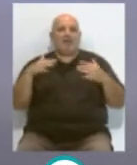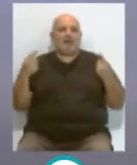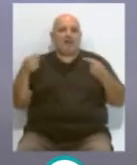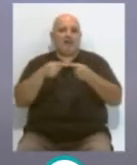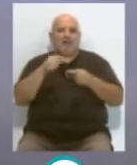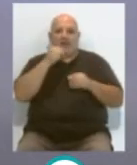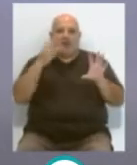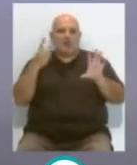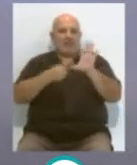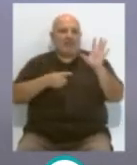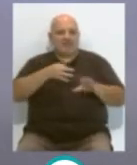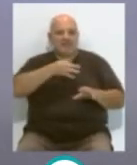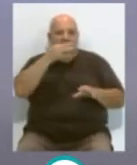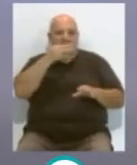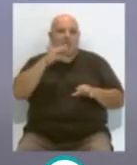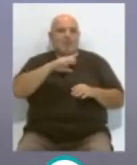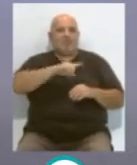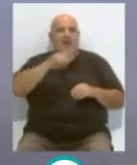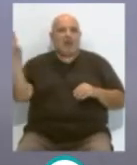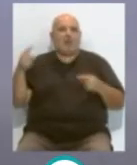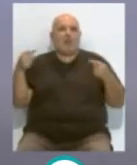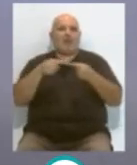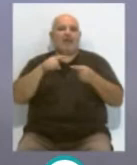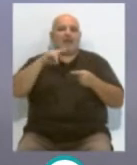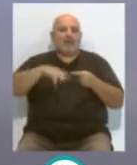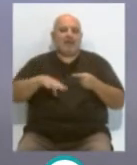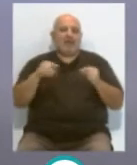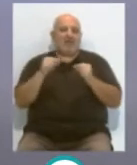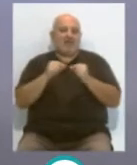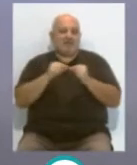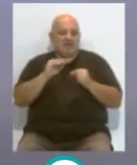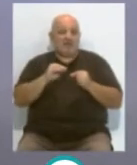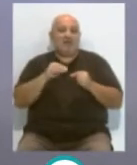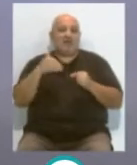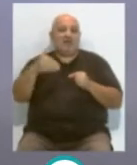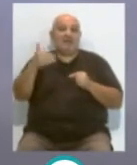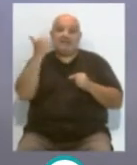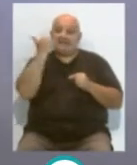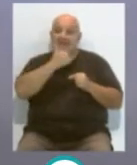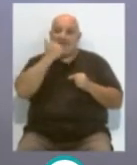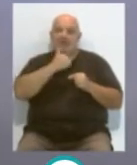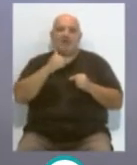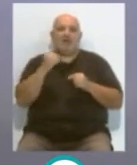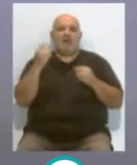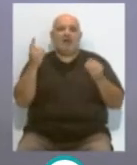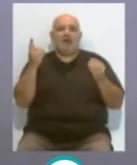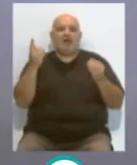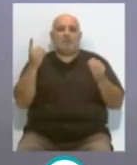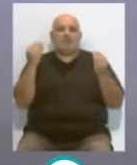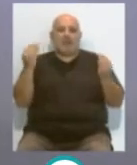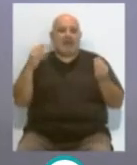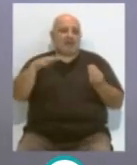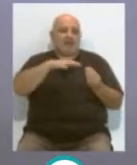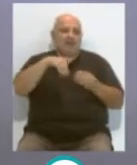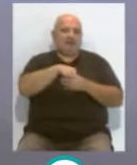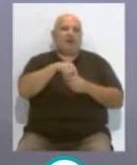a las 8:30 de la tarde en Benalú frente al Barbate y el próximo sábado en el Palmar el Atlético Sanluqueño de